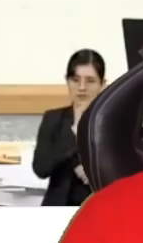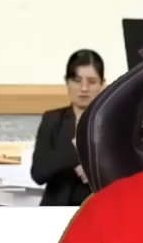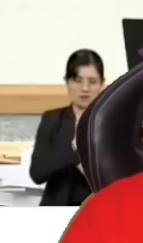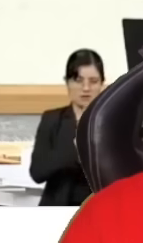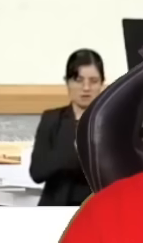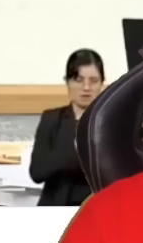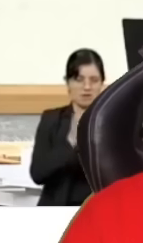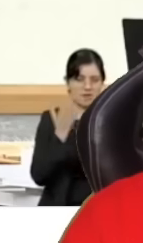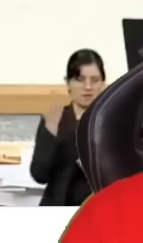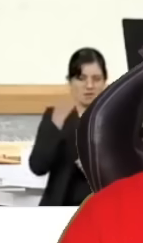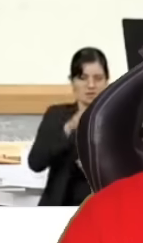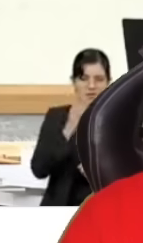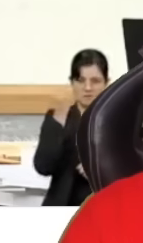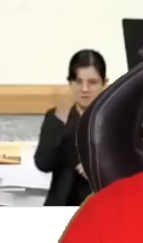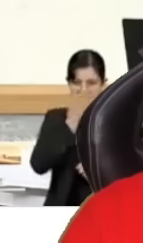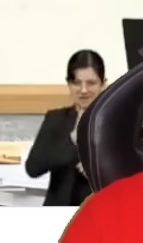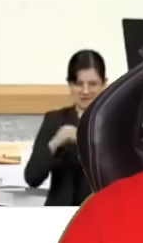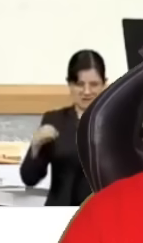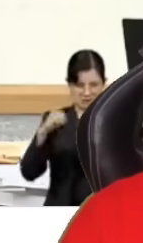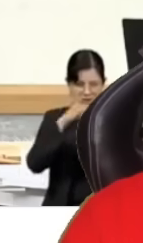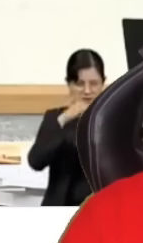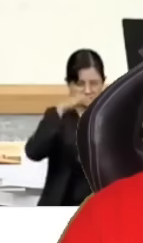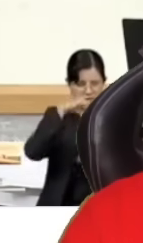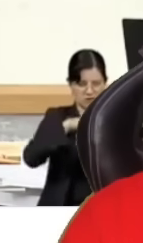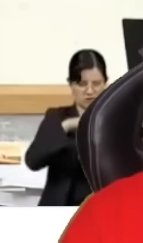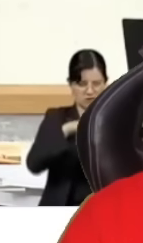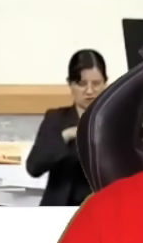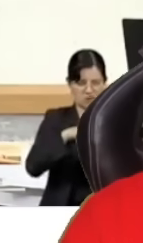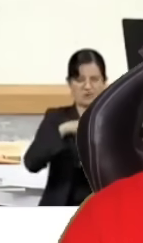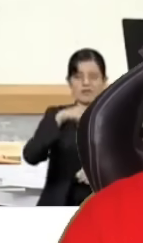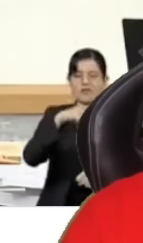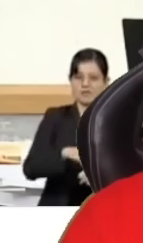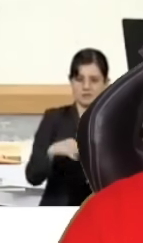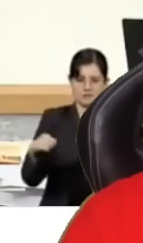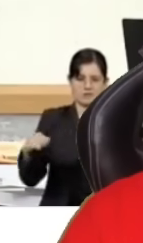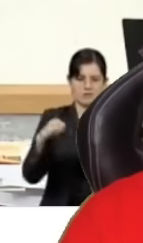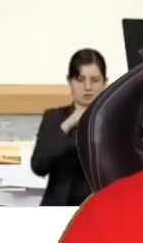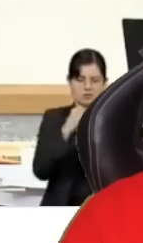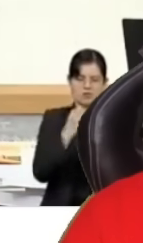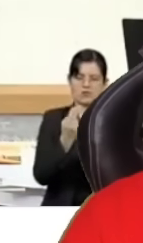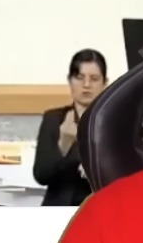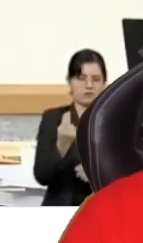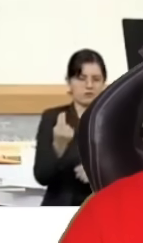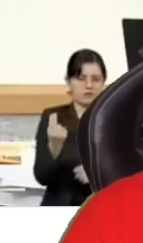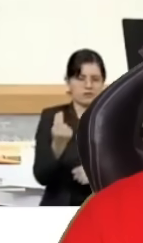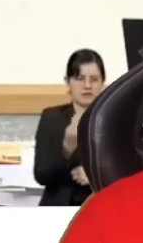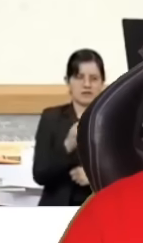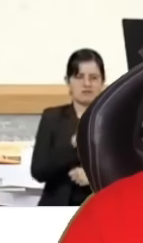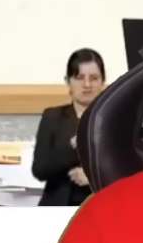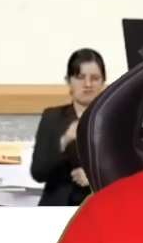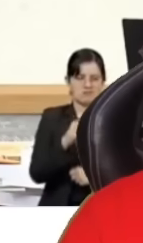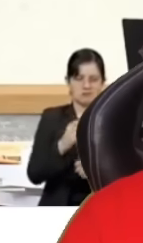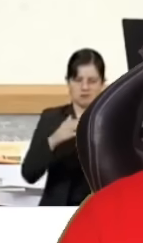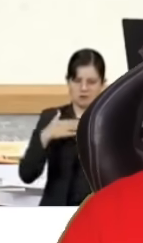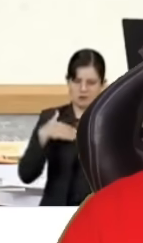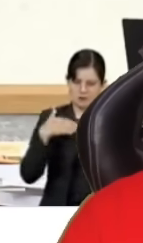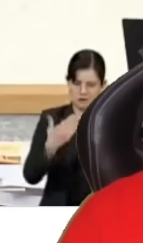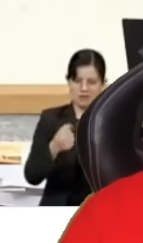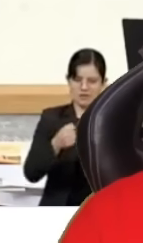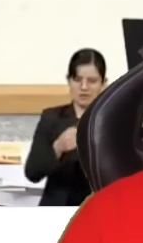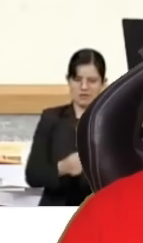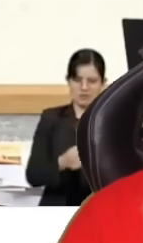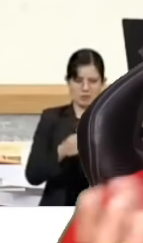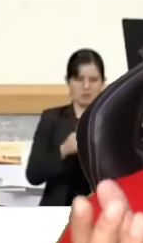confunda la imagen institucional de este instituto que debe de ser el garante de la confianza la